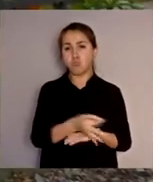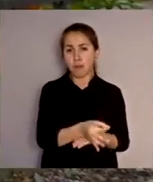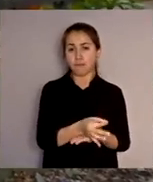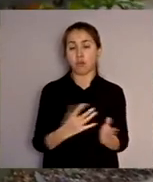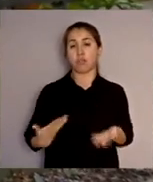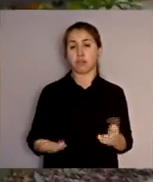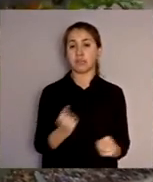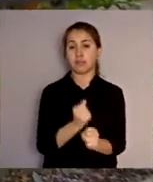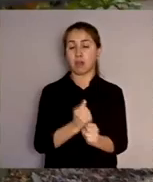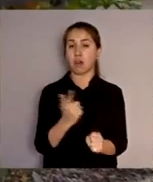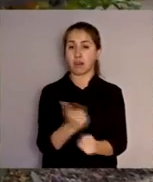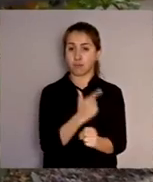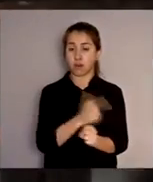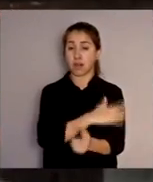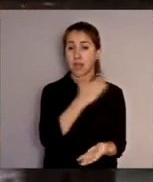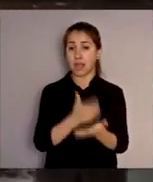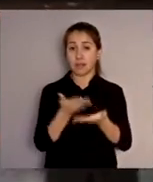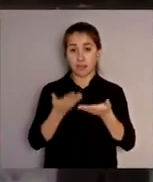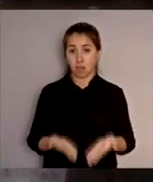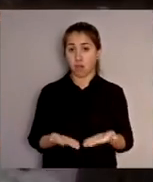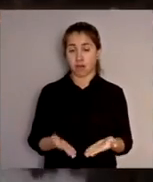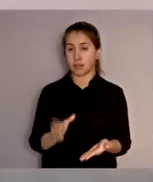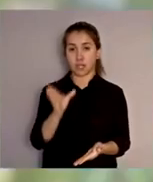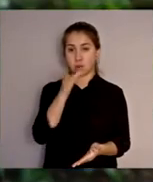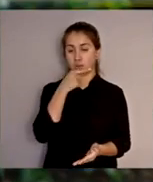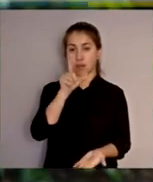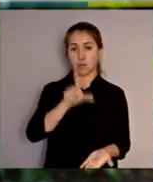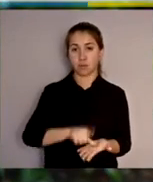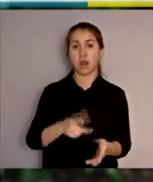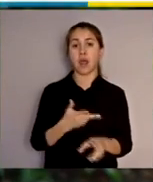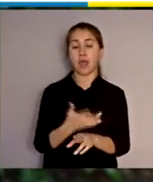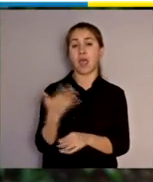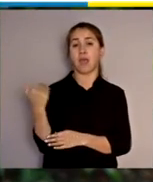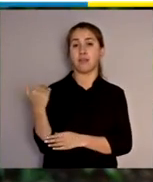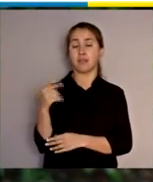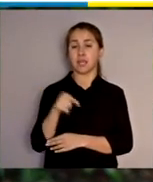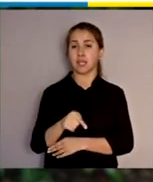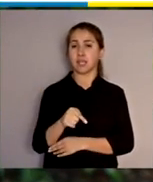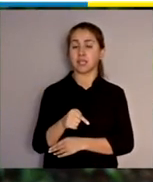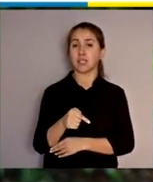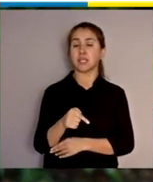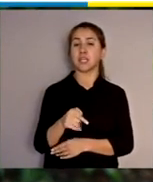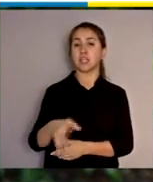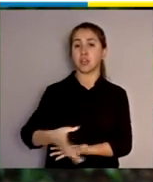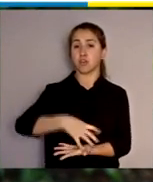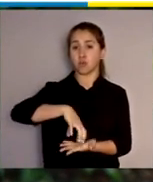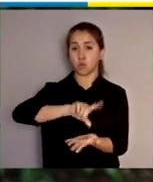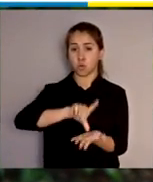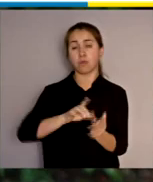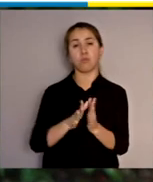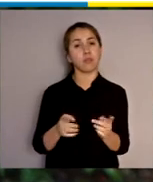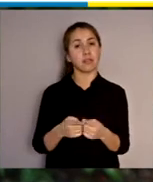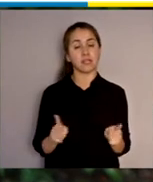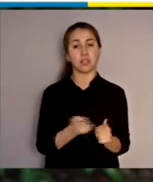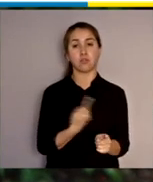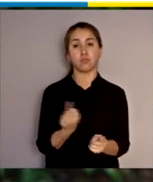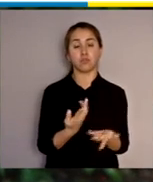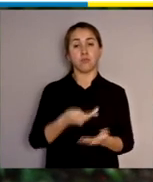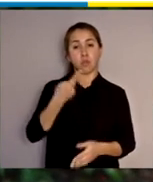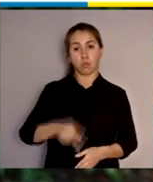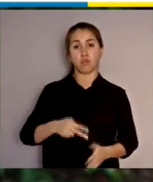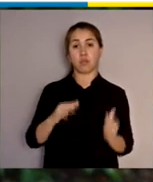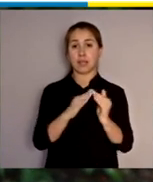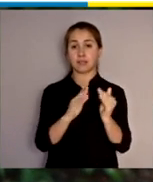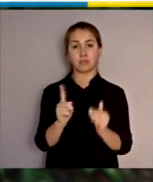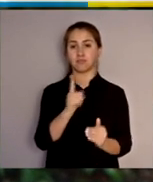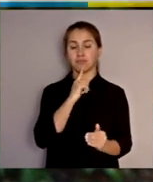fuente laboral, hasta entonces inexistente en la zona. La vida antes acá en Huilo Huilo era muy distinta porque nosotros como dueña de